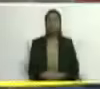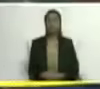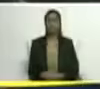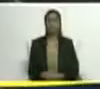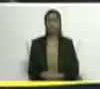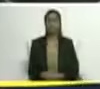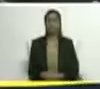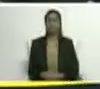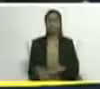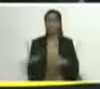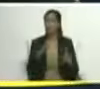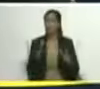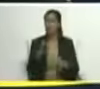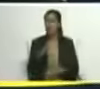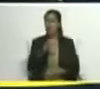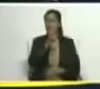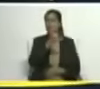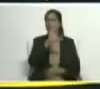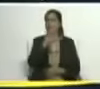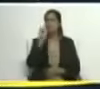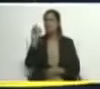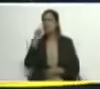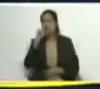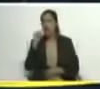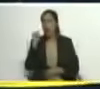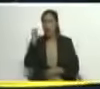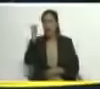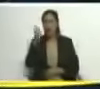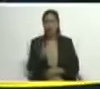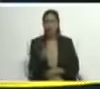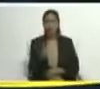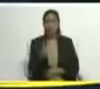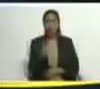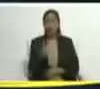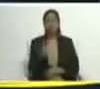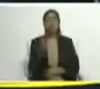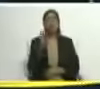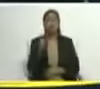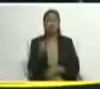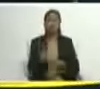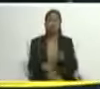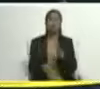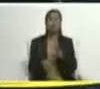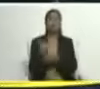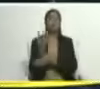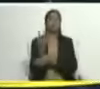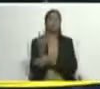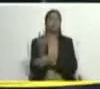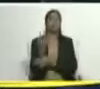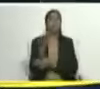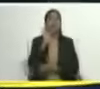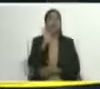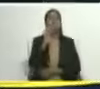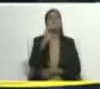Hace 100 años surgió el fascismo y el nazismo.